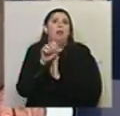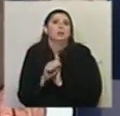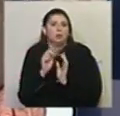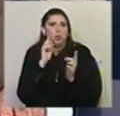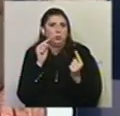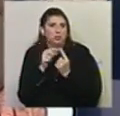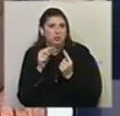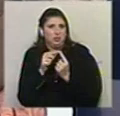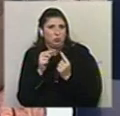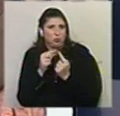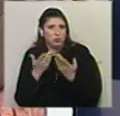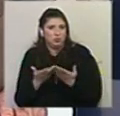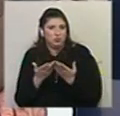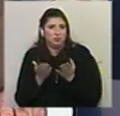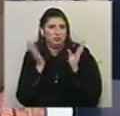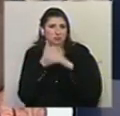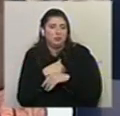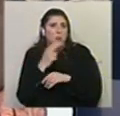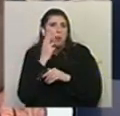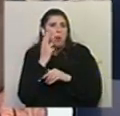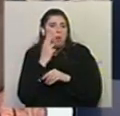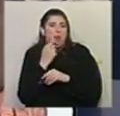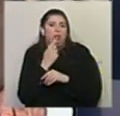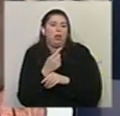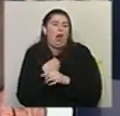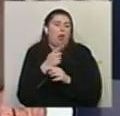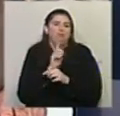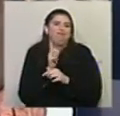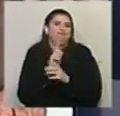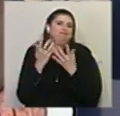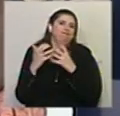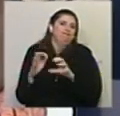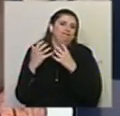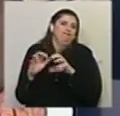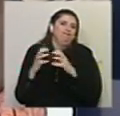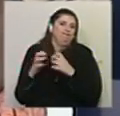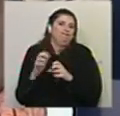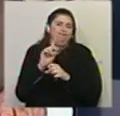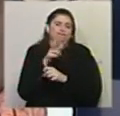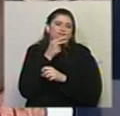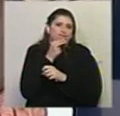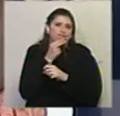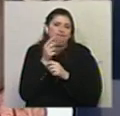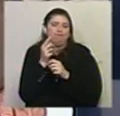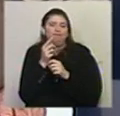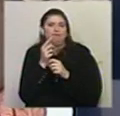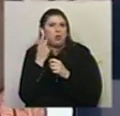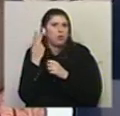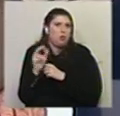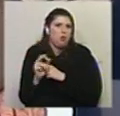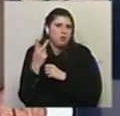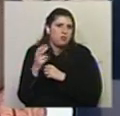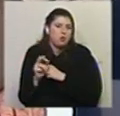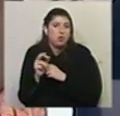que deseamos, y que por un problema de negación nos obstinamos en seguir hasta el final, provocando a